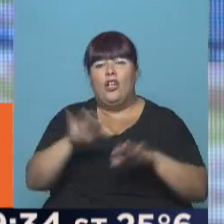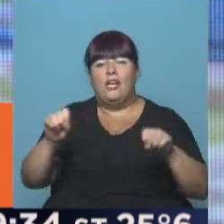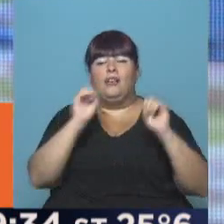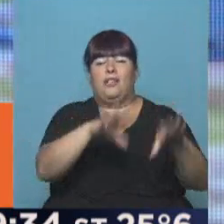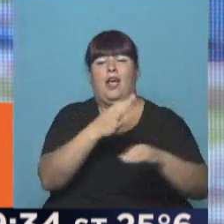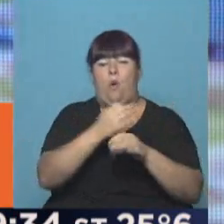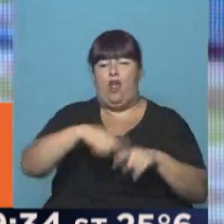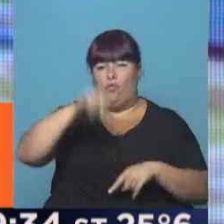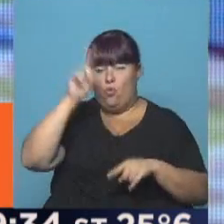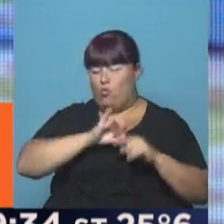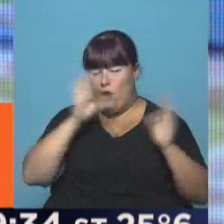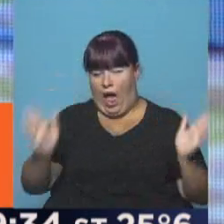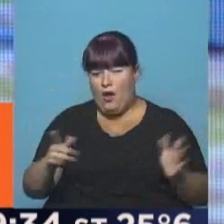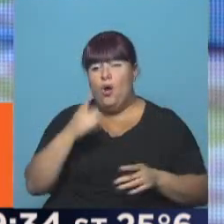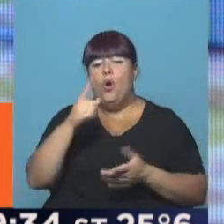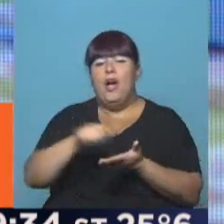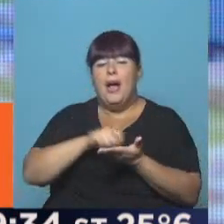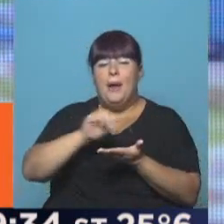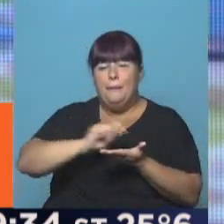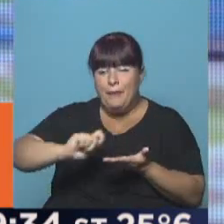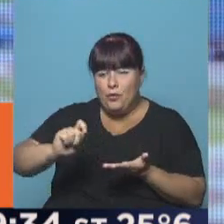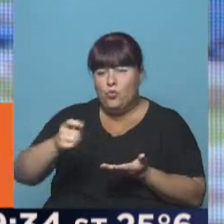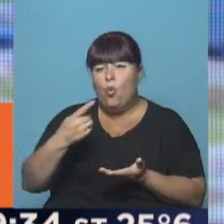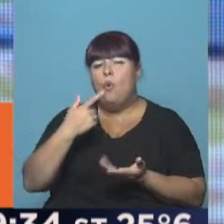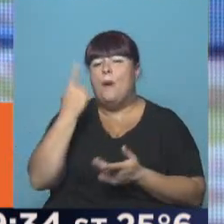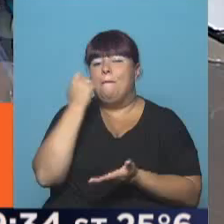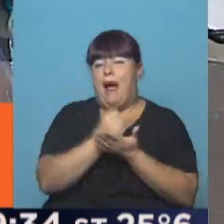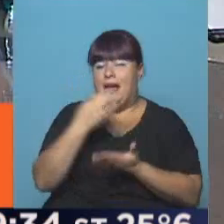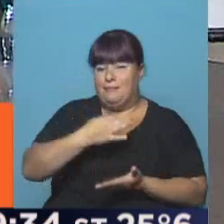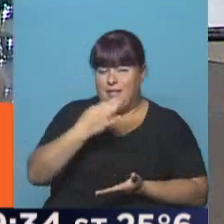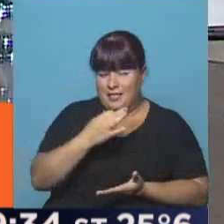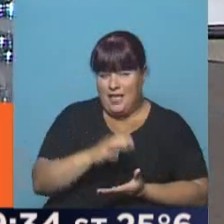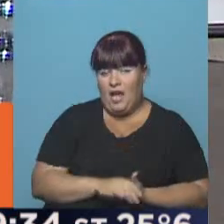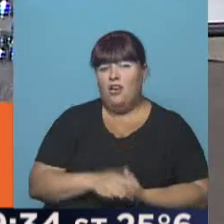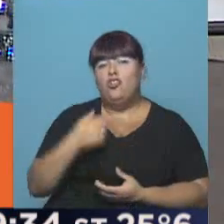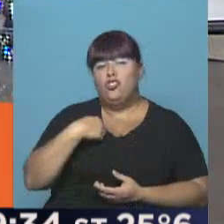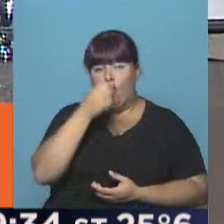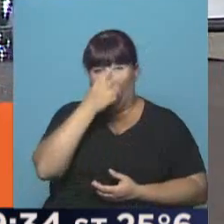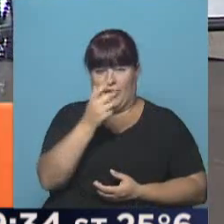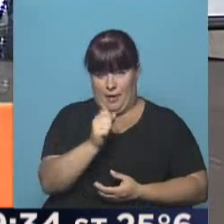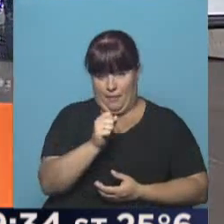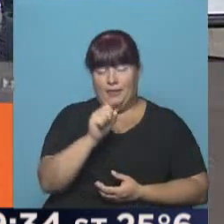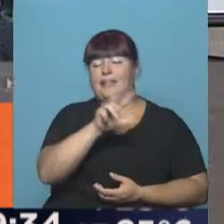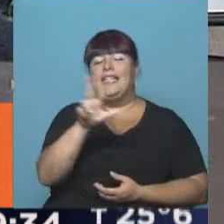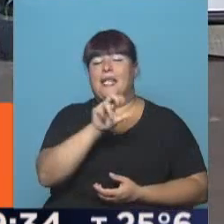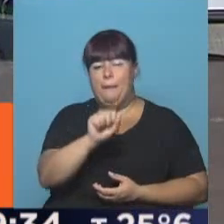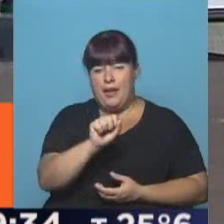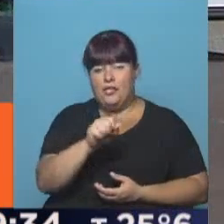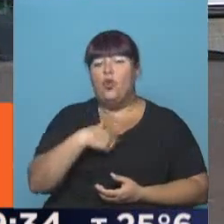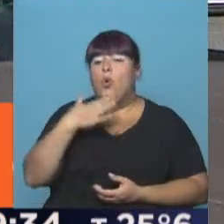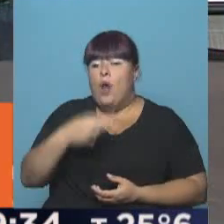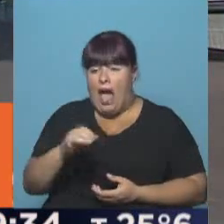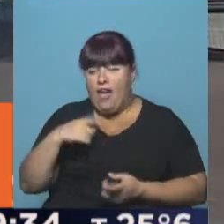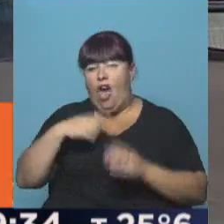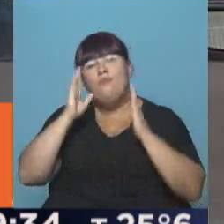todo el año una estuche de pinturitas de primera marca yo lo vendo a 23 pesos a 33 pesos yo les juro que no